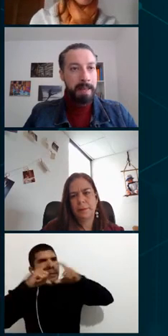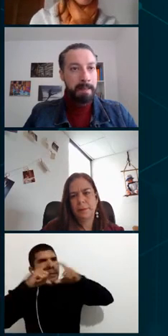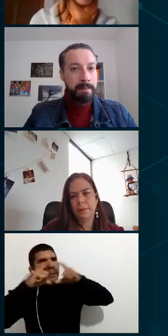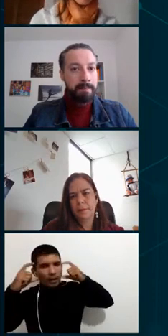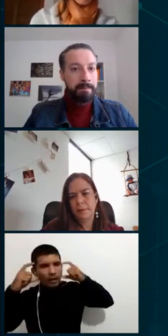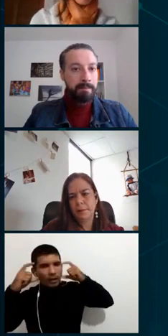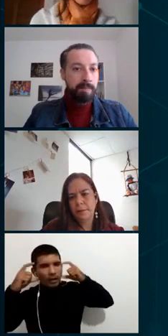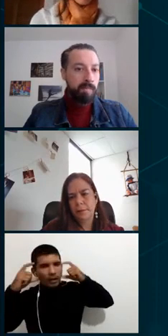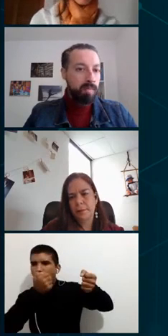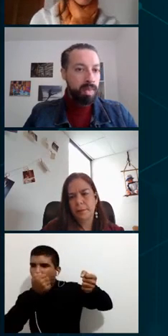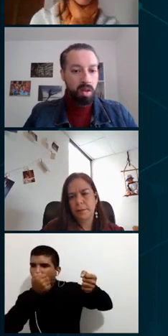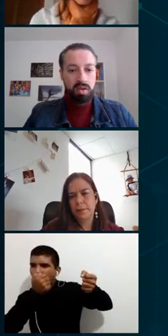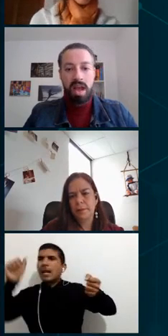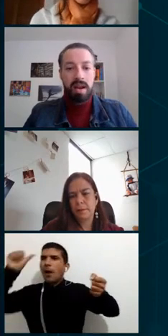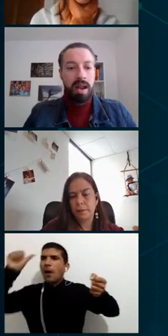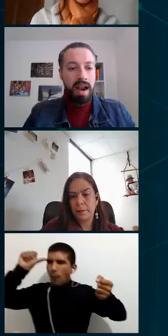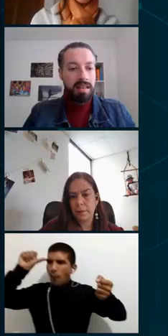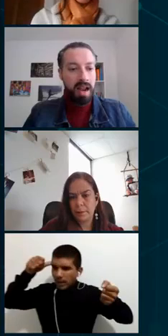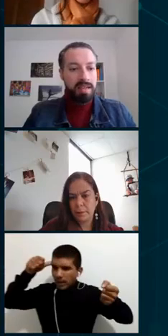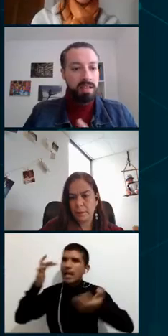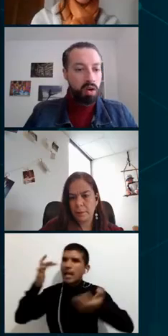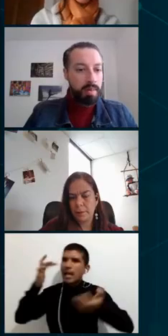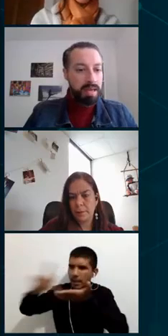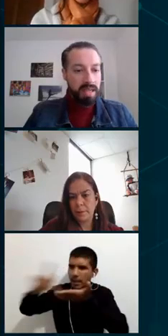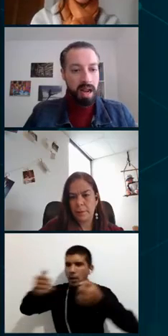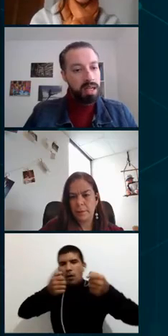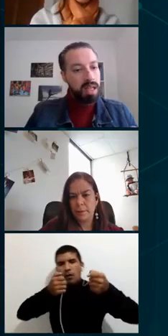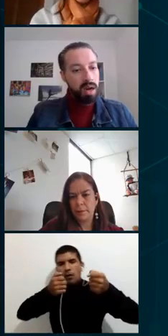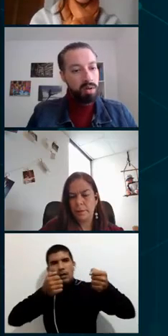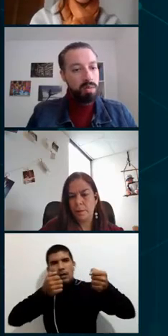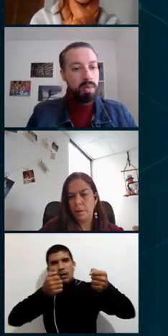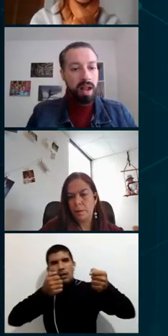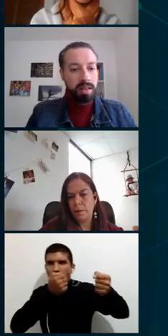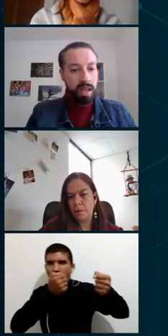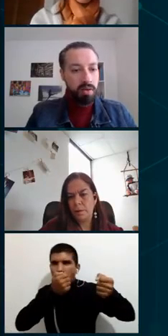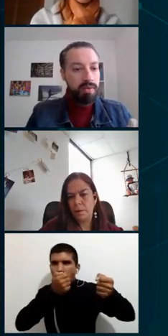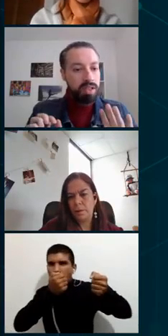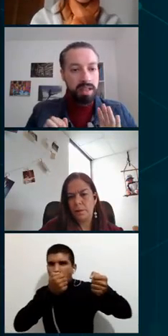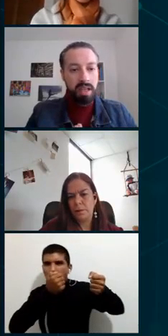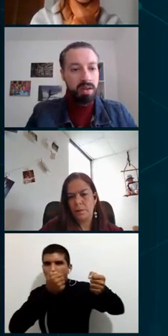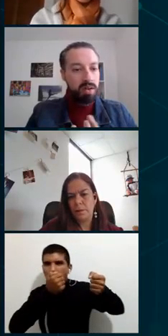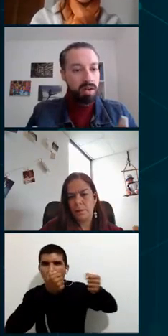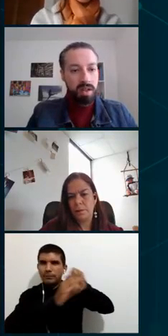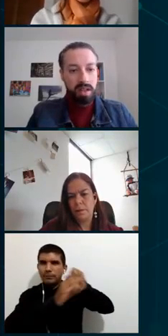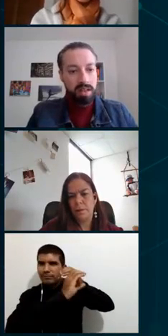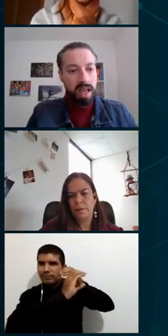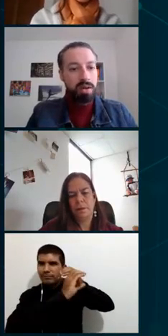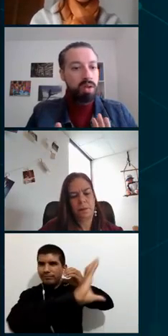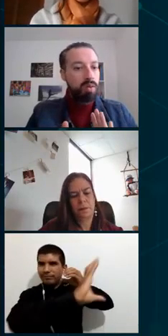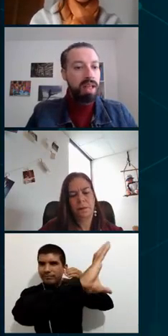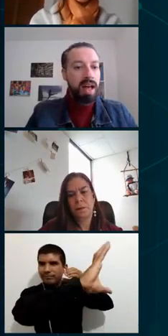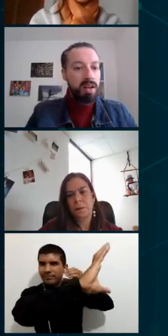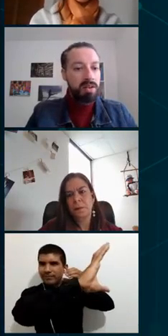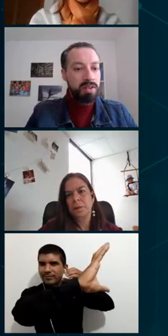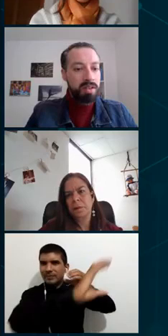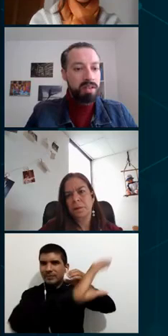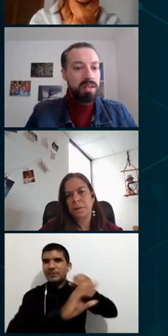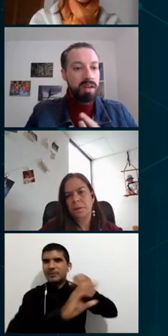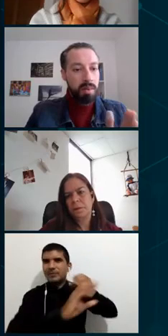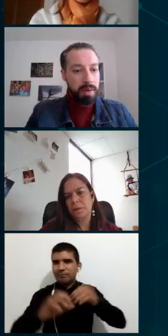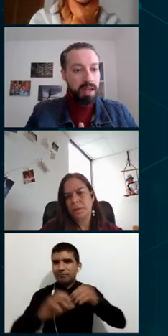es, no sé, a la entrada del centro comercial, dar como un volantico, un folletico de